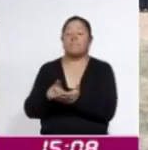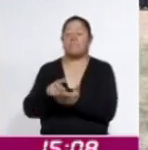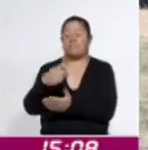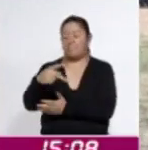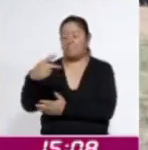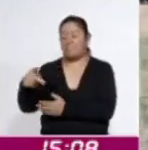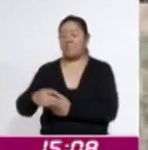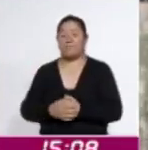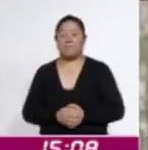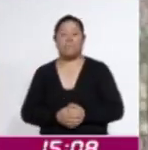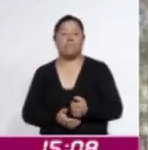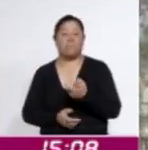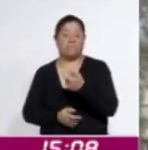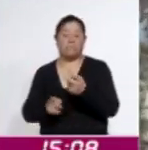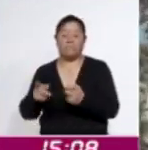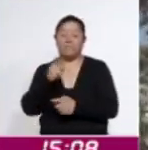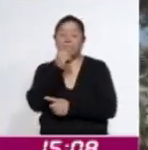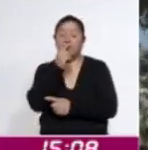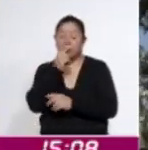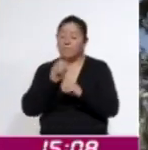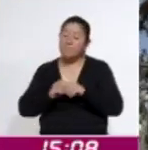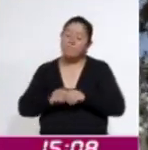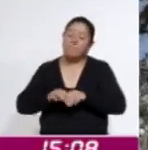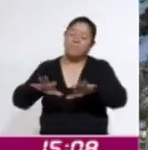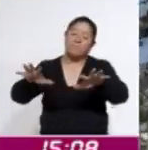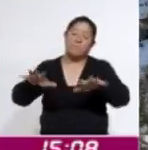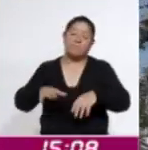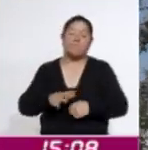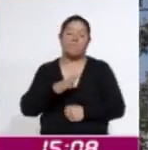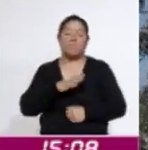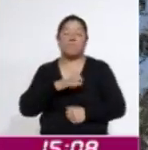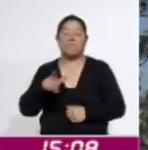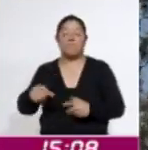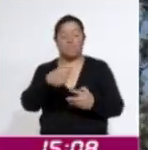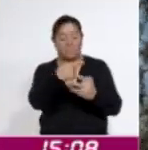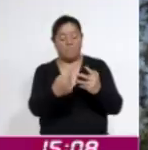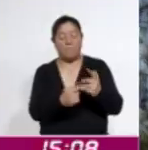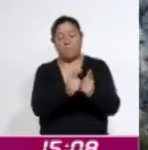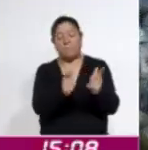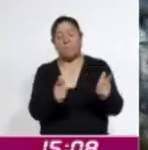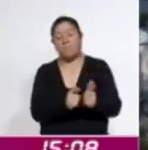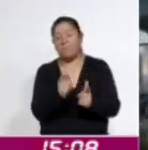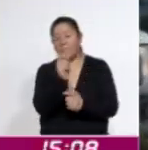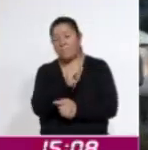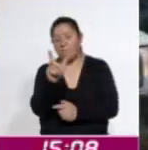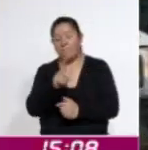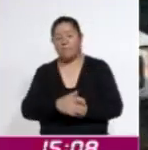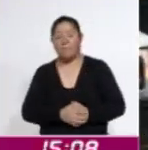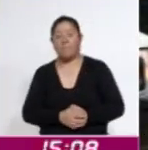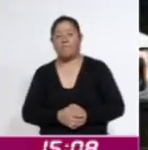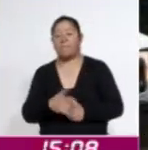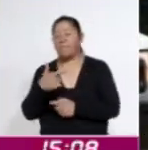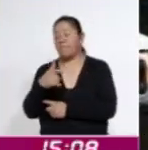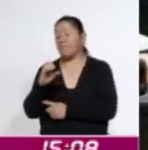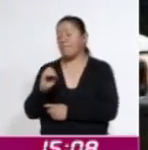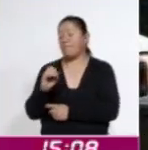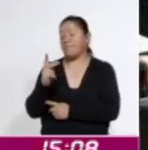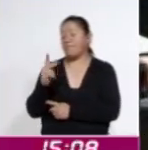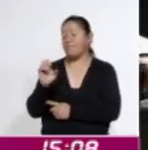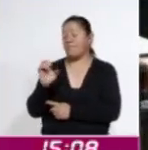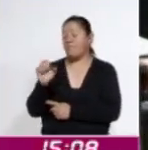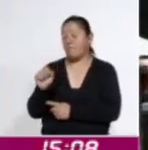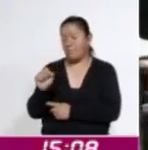ello, el despliegue policial estará conformado por el Grupo de Operaciones Especiales, el GOPES por sus siglas,